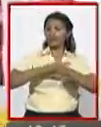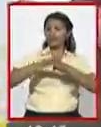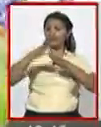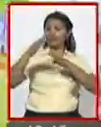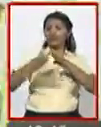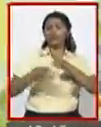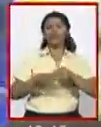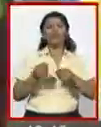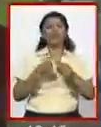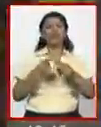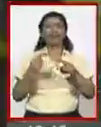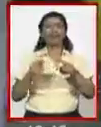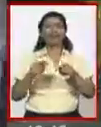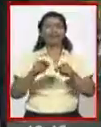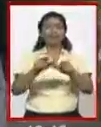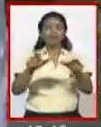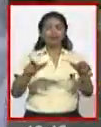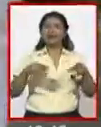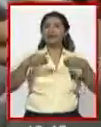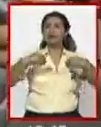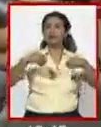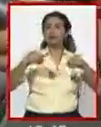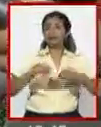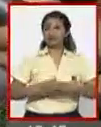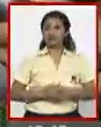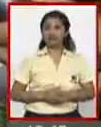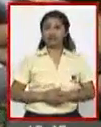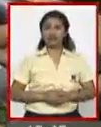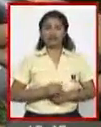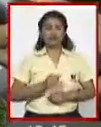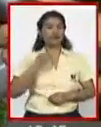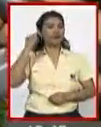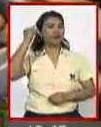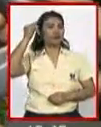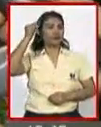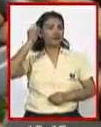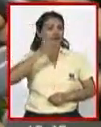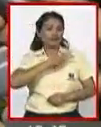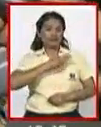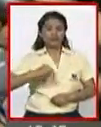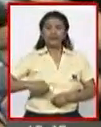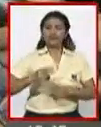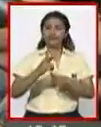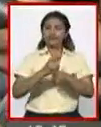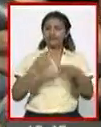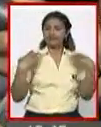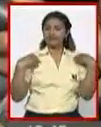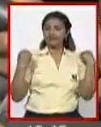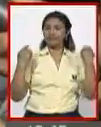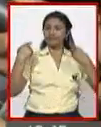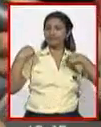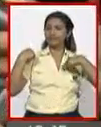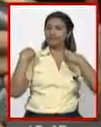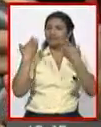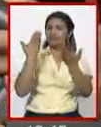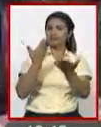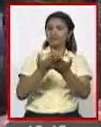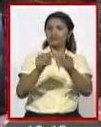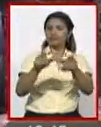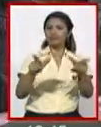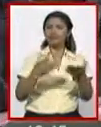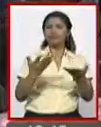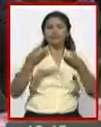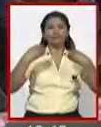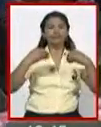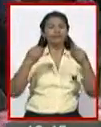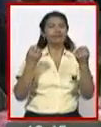estos productos en diferentes tiendas del centro de la ciudad. El gobierno municipal, cuidando la salud de la población, nos constituimos los lugares donde se venden